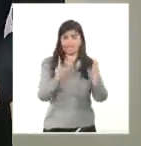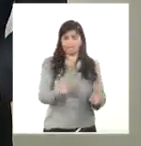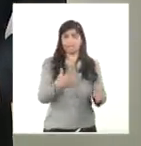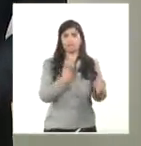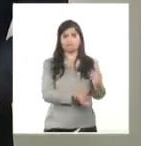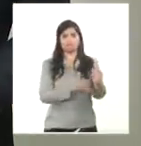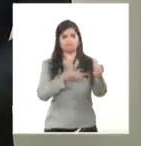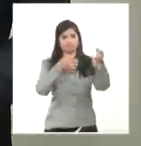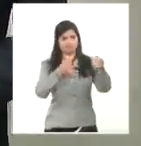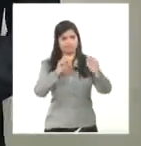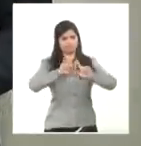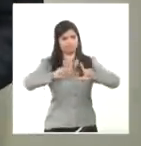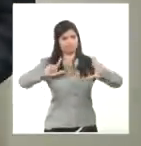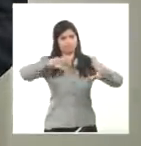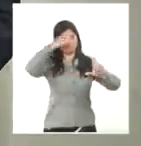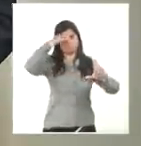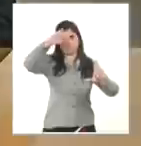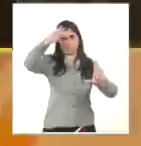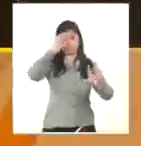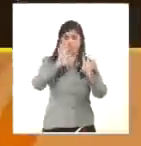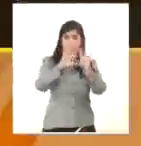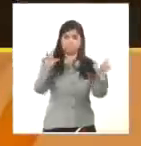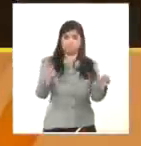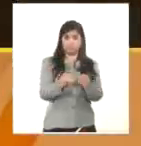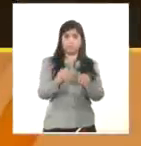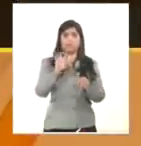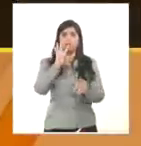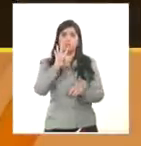actualizadas. El país tiene una masa total de